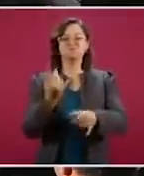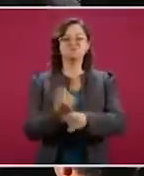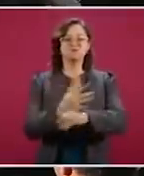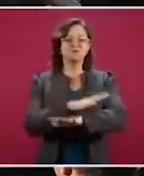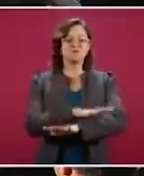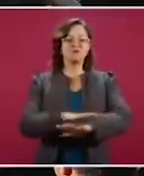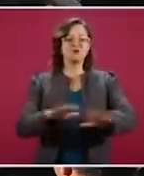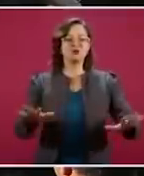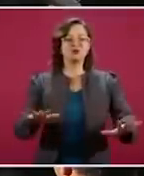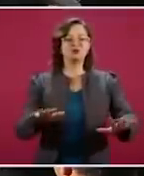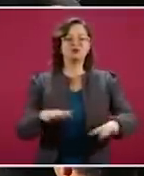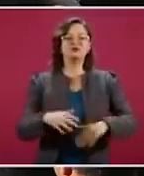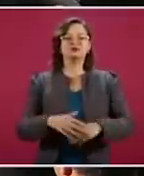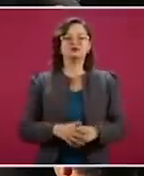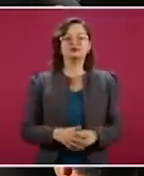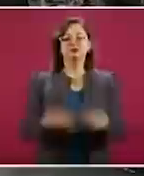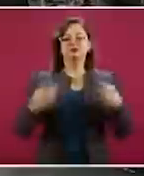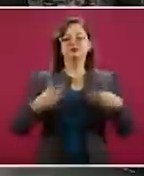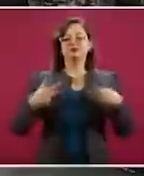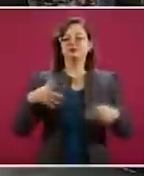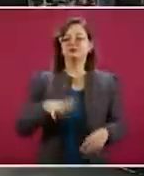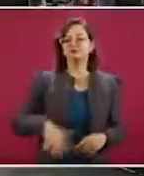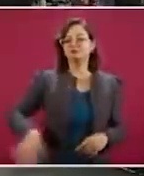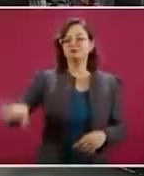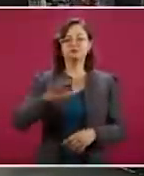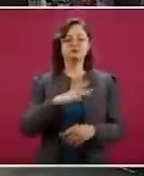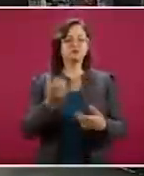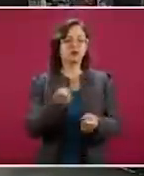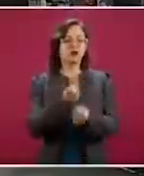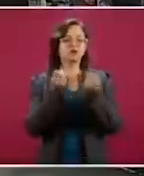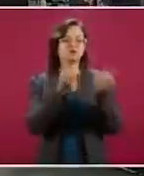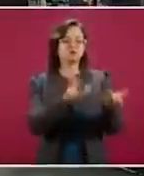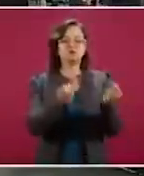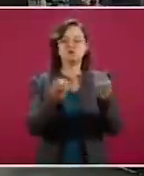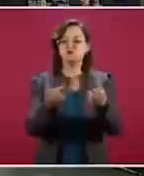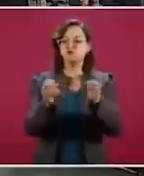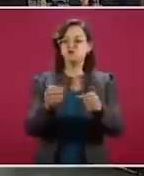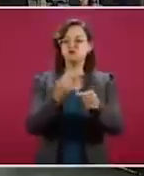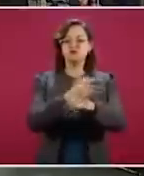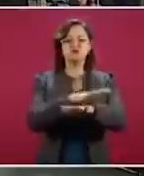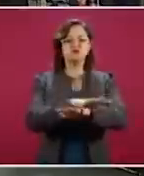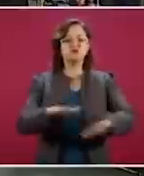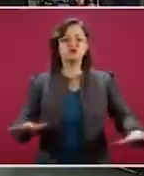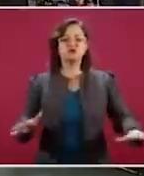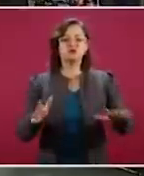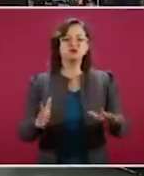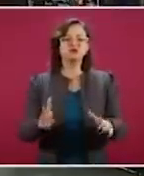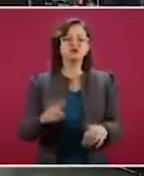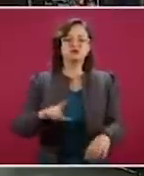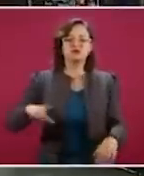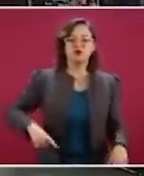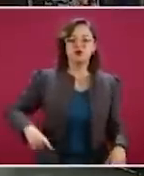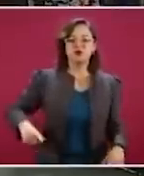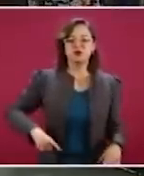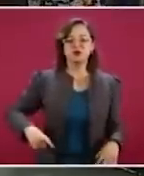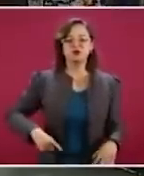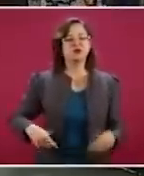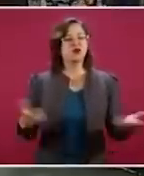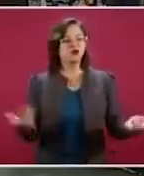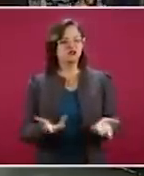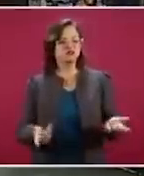informar al pueblo de México sobre el funcionamiento del gobierno.